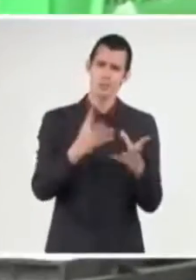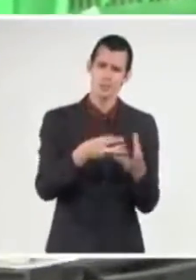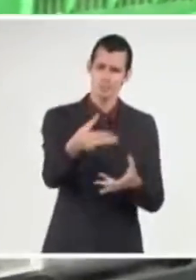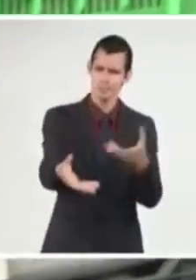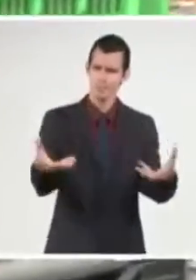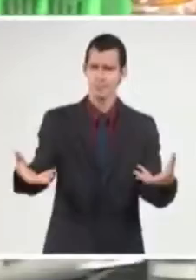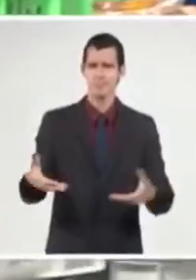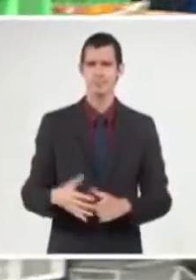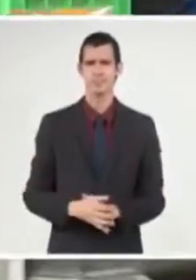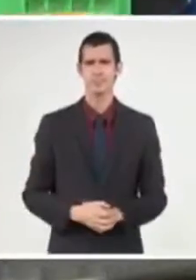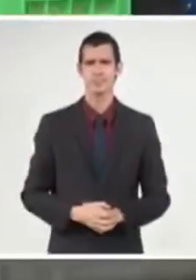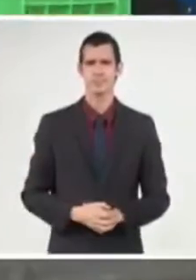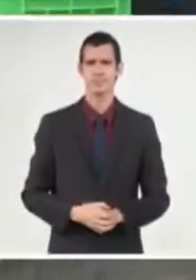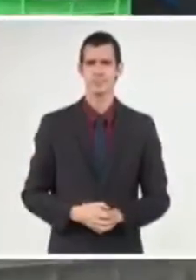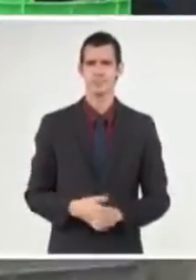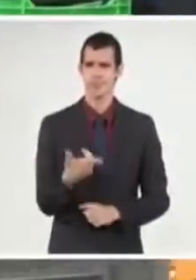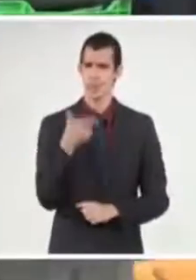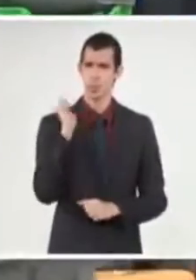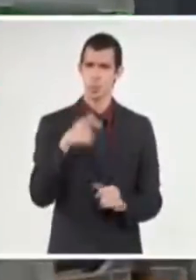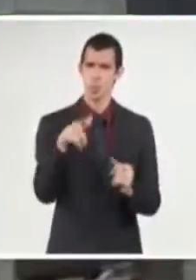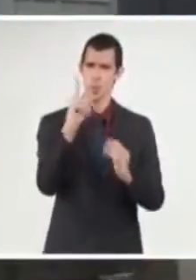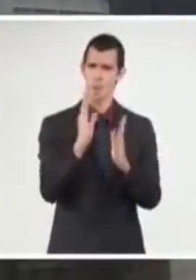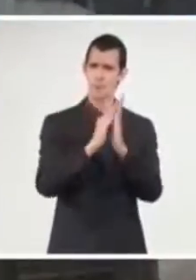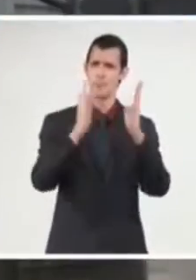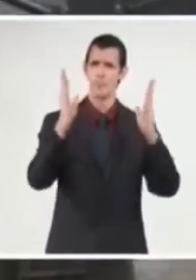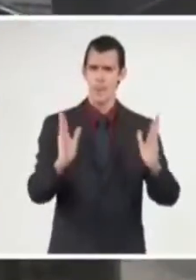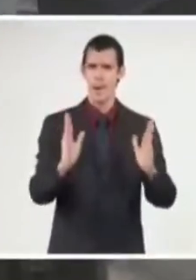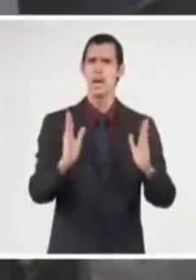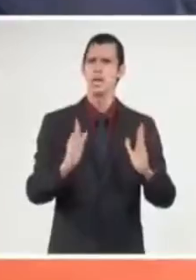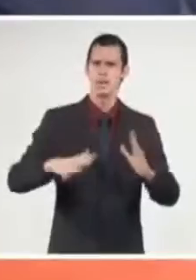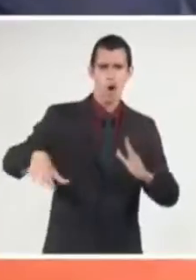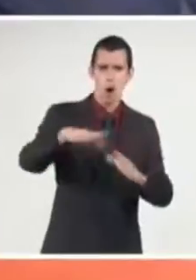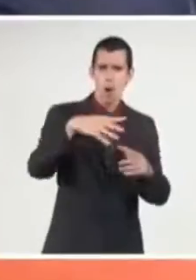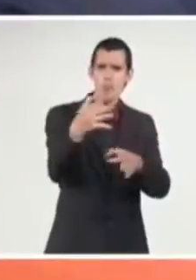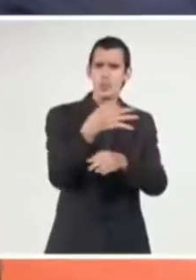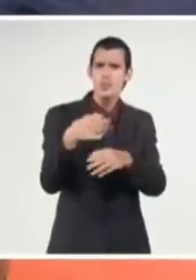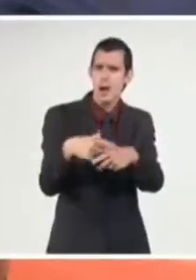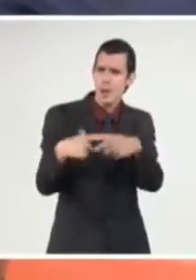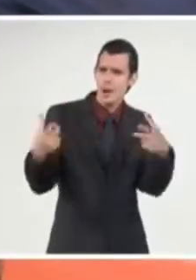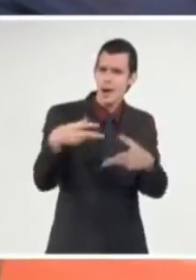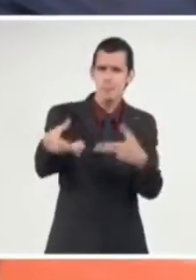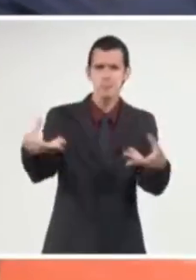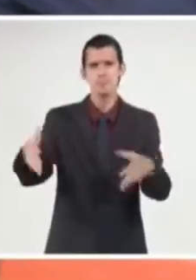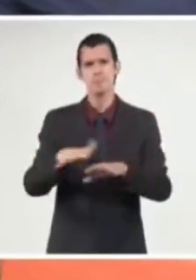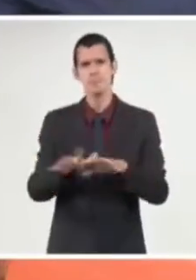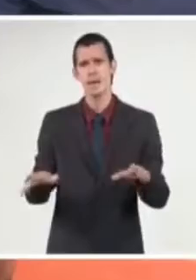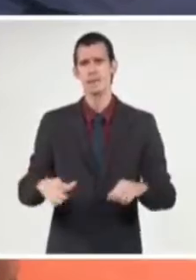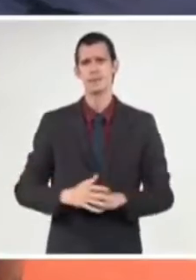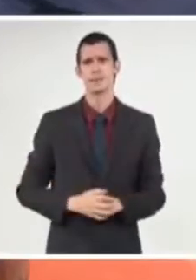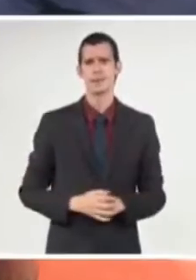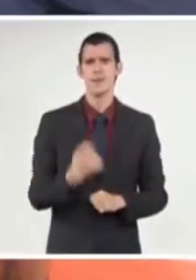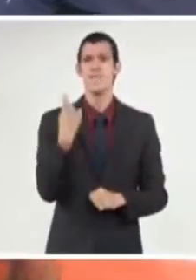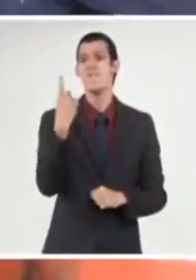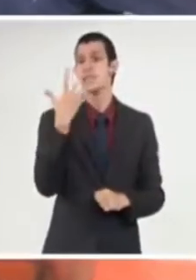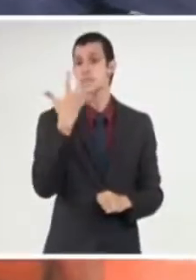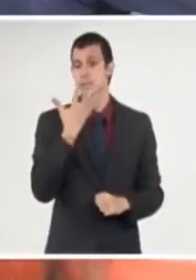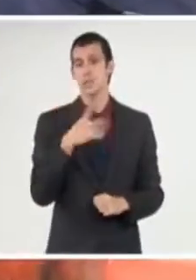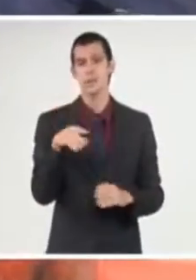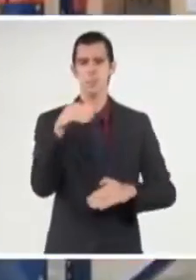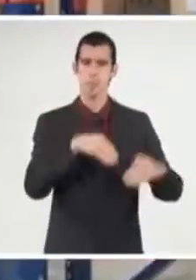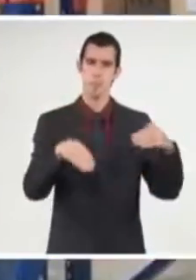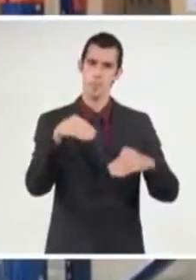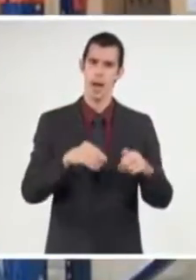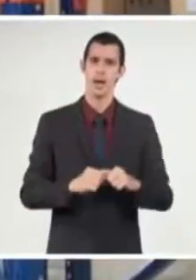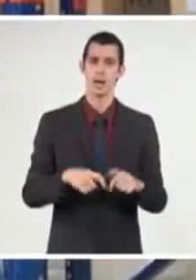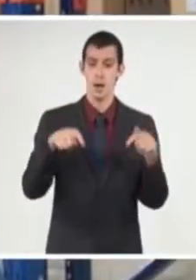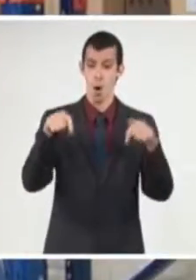mes se ha hecho todo el proceso, exceptuando el municipio de Playa. Hoy se culmina el ciclo en Plaza de la Revolución y